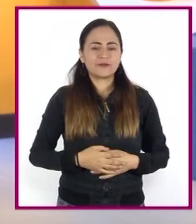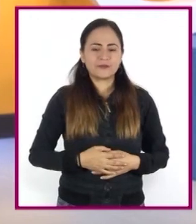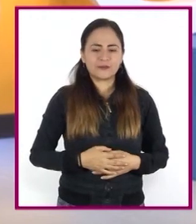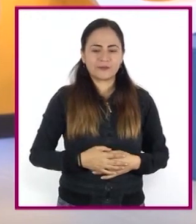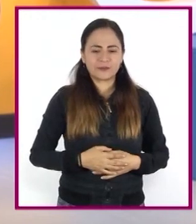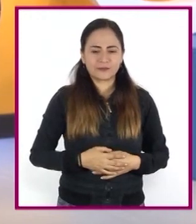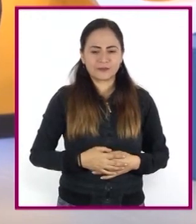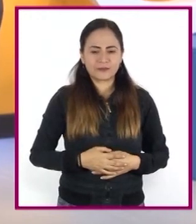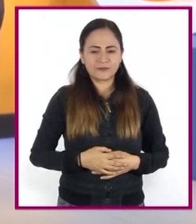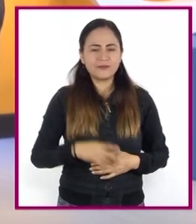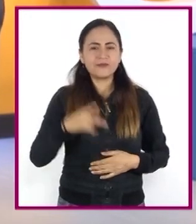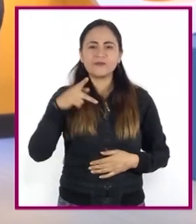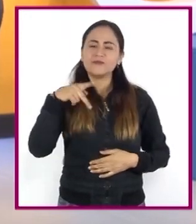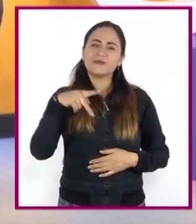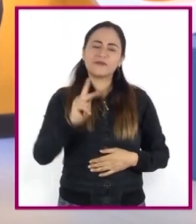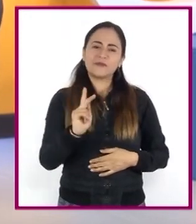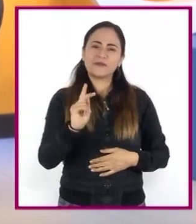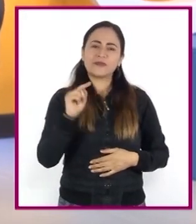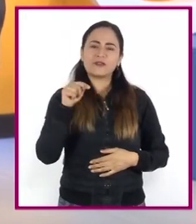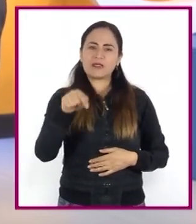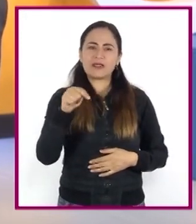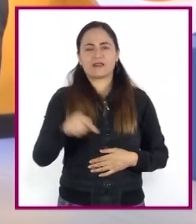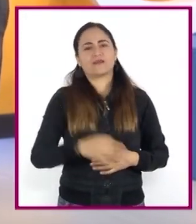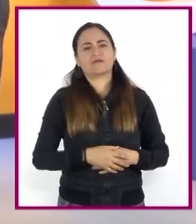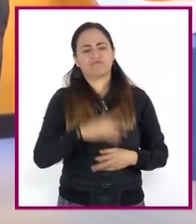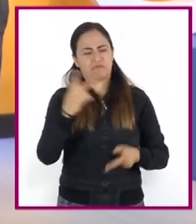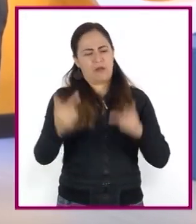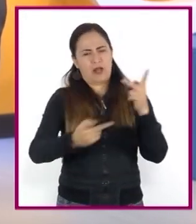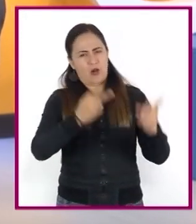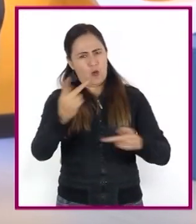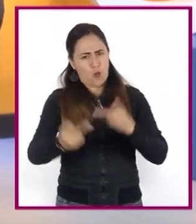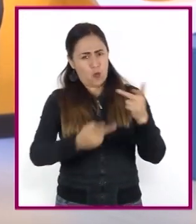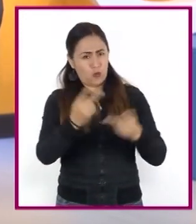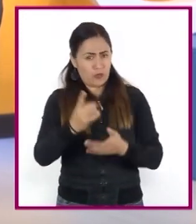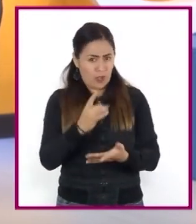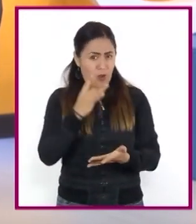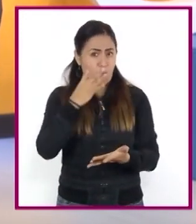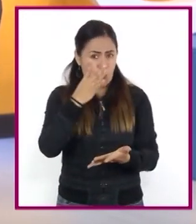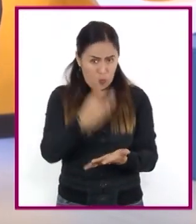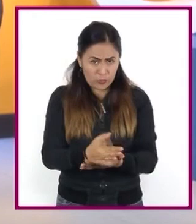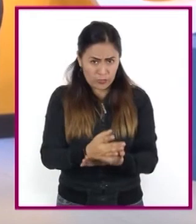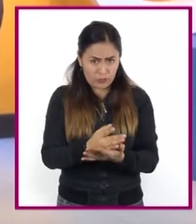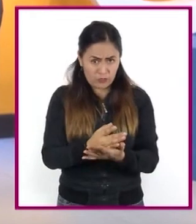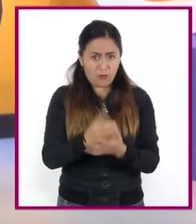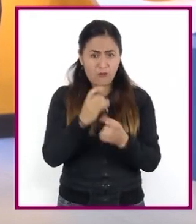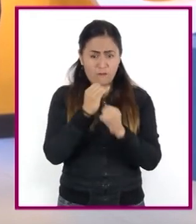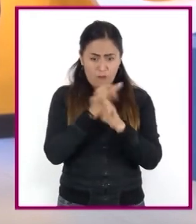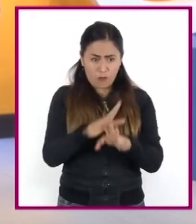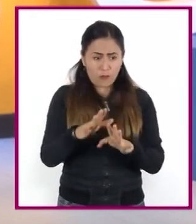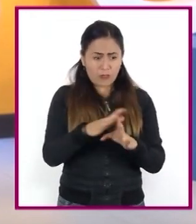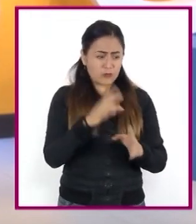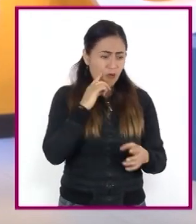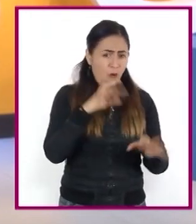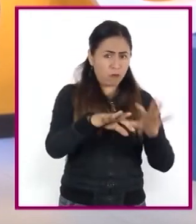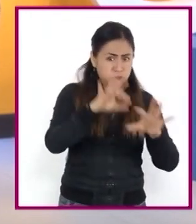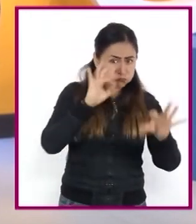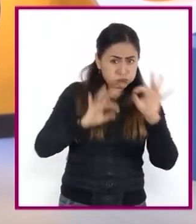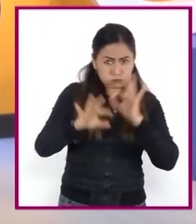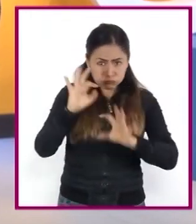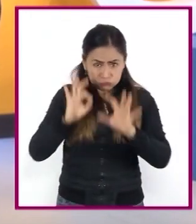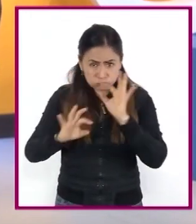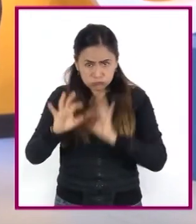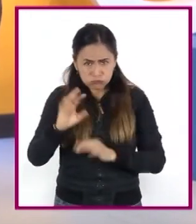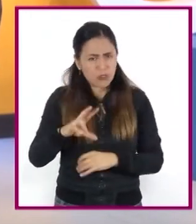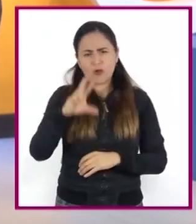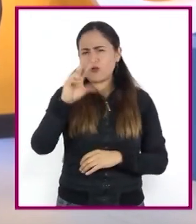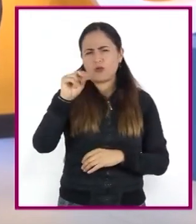Pero la encuesta no es el único recurso que sirve para recolectar información. Existen